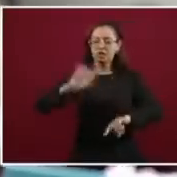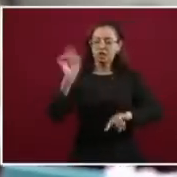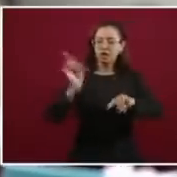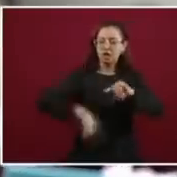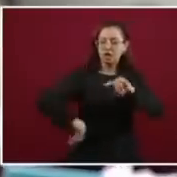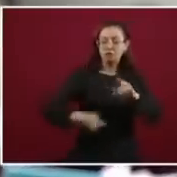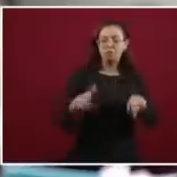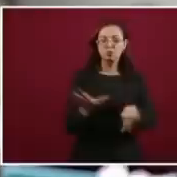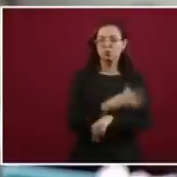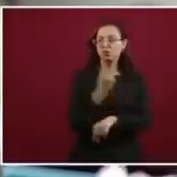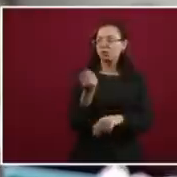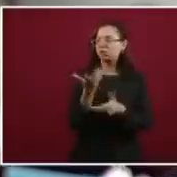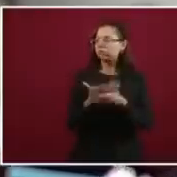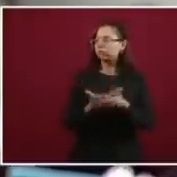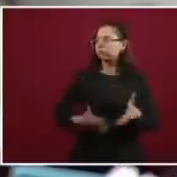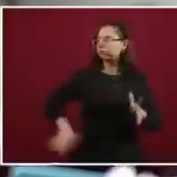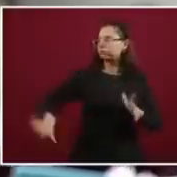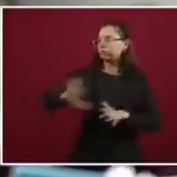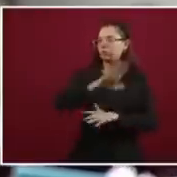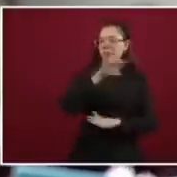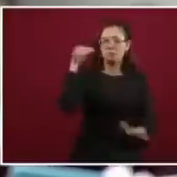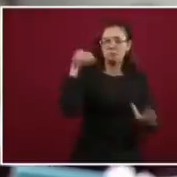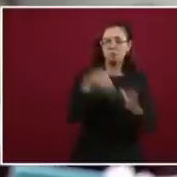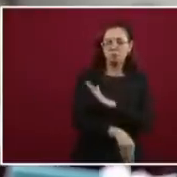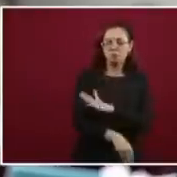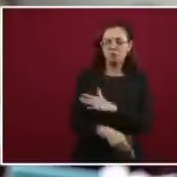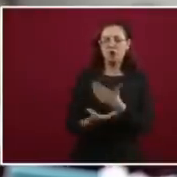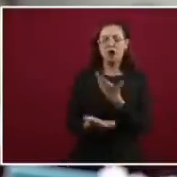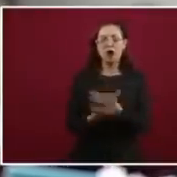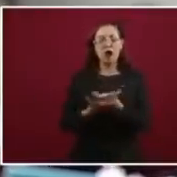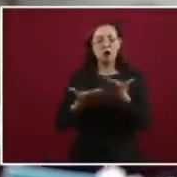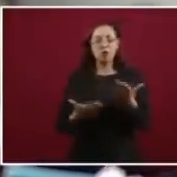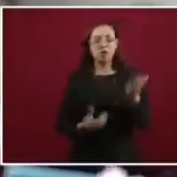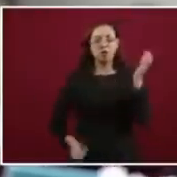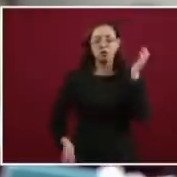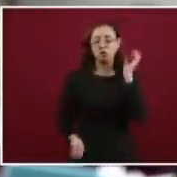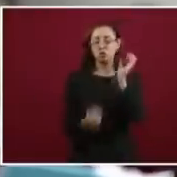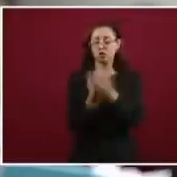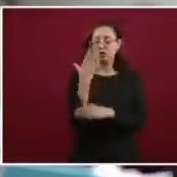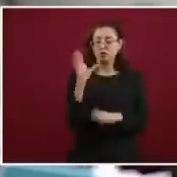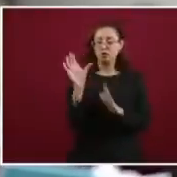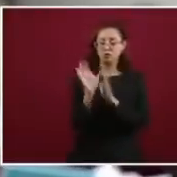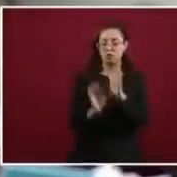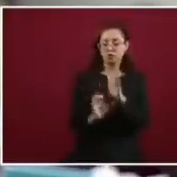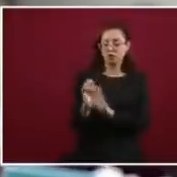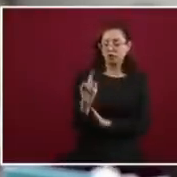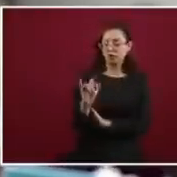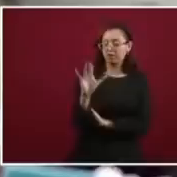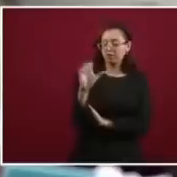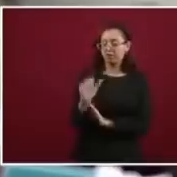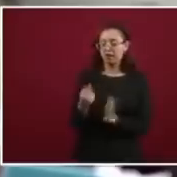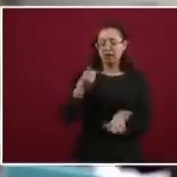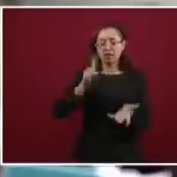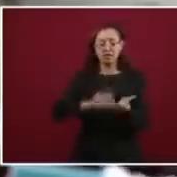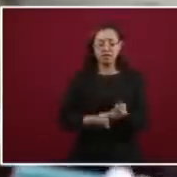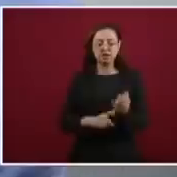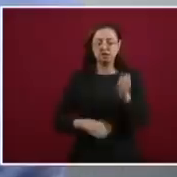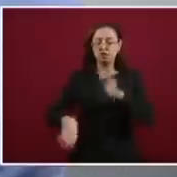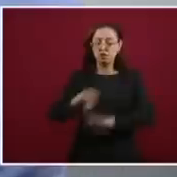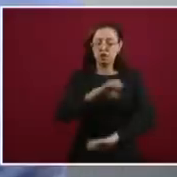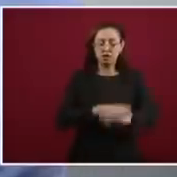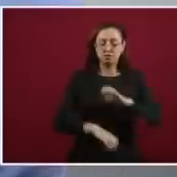y si este nuevo código de ética de parte de los empresarios mexicanos